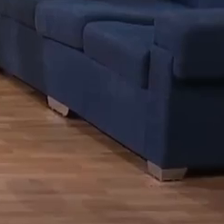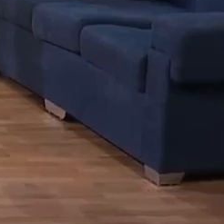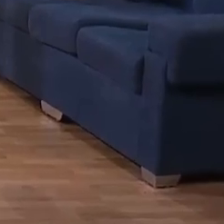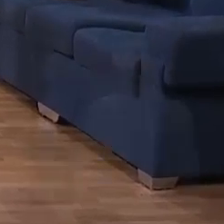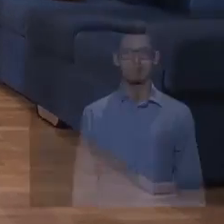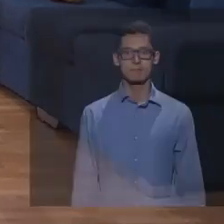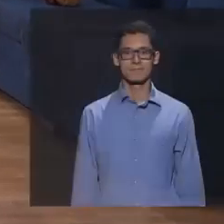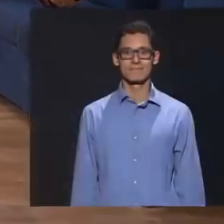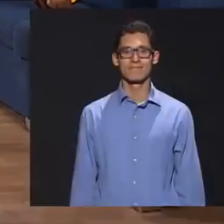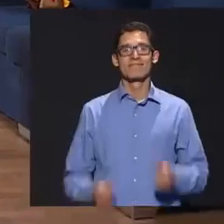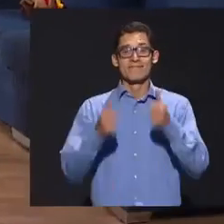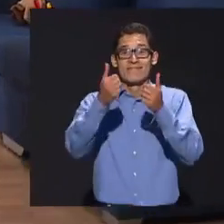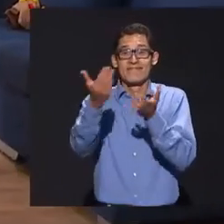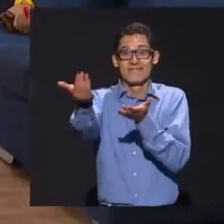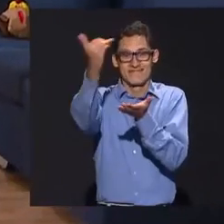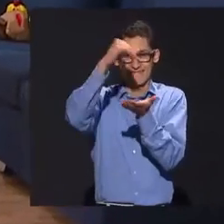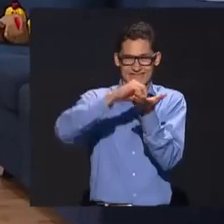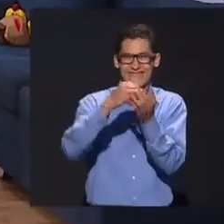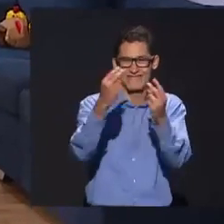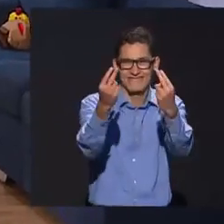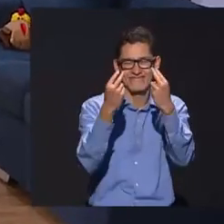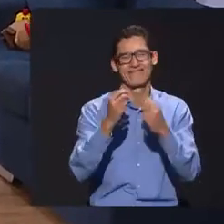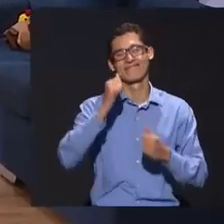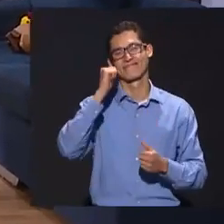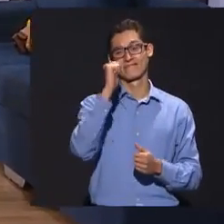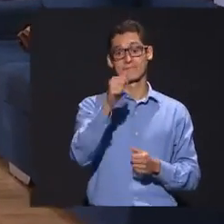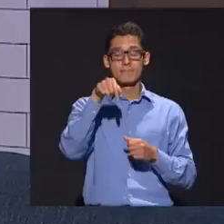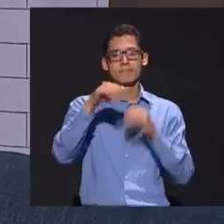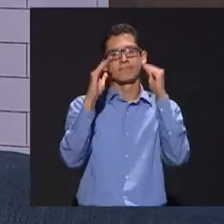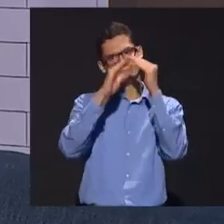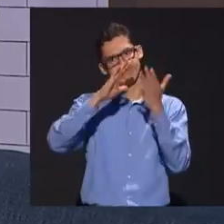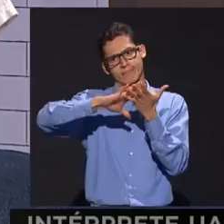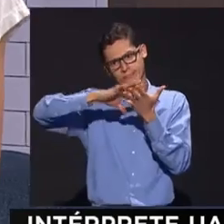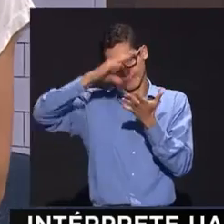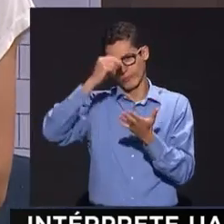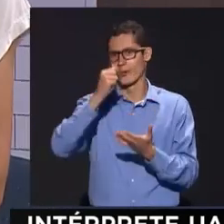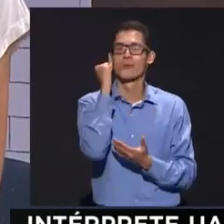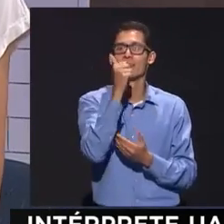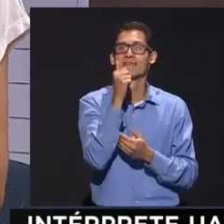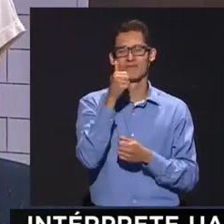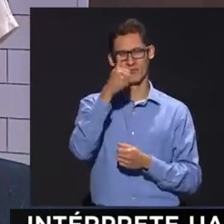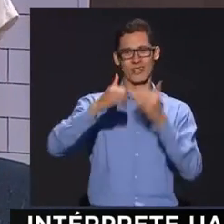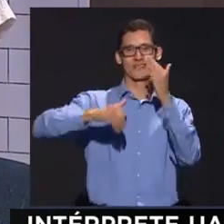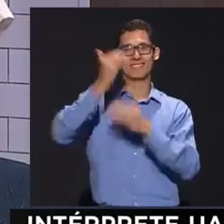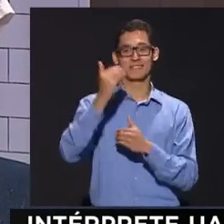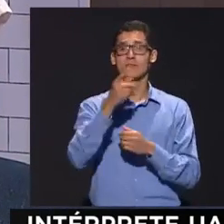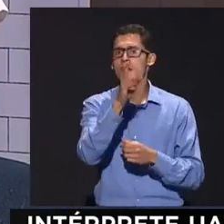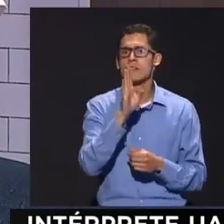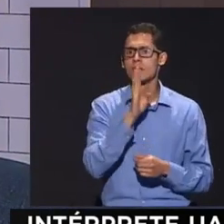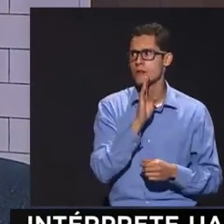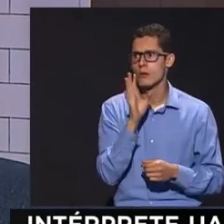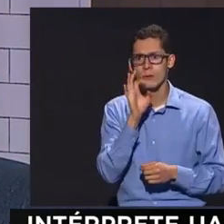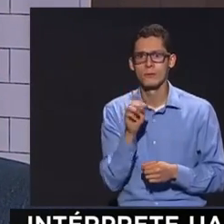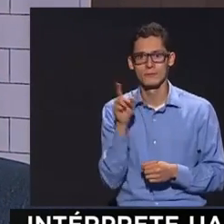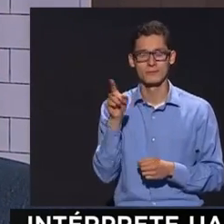y retomamos nuestro programa en casa aprendemos con buen comienzo y les cuento que ya tengo otro invitado se trata de stuart